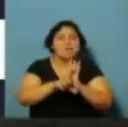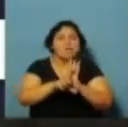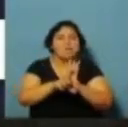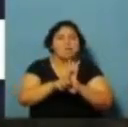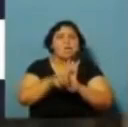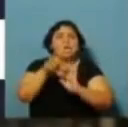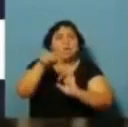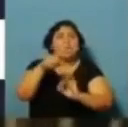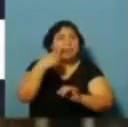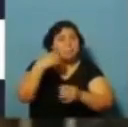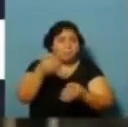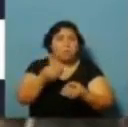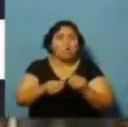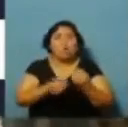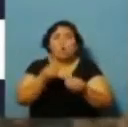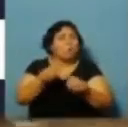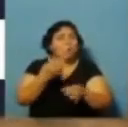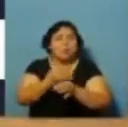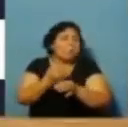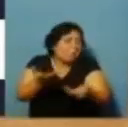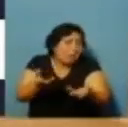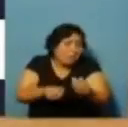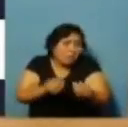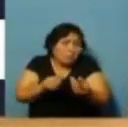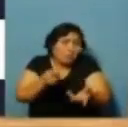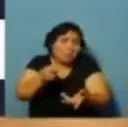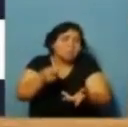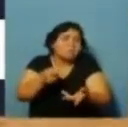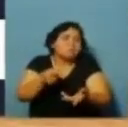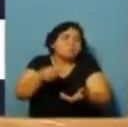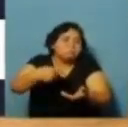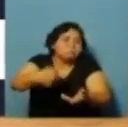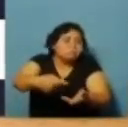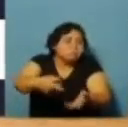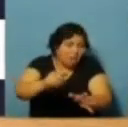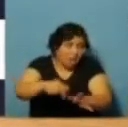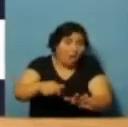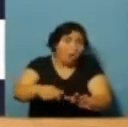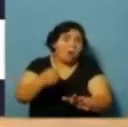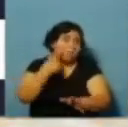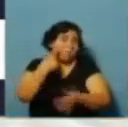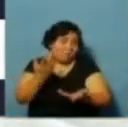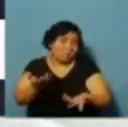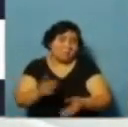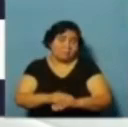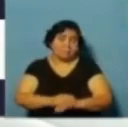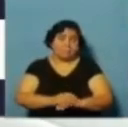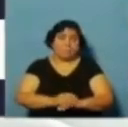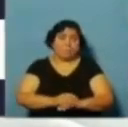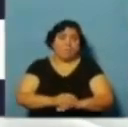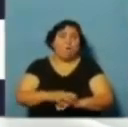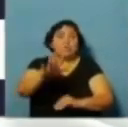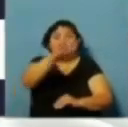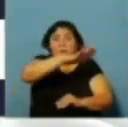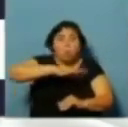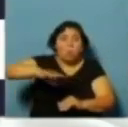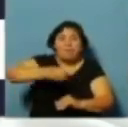su realidad, ¿no?, que es todo lo que ellos viven, cuestiones de medio